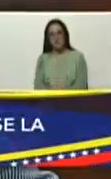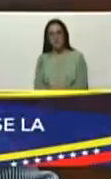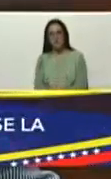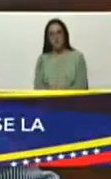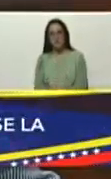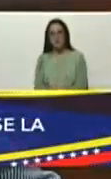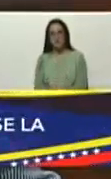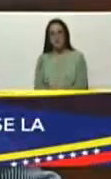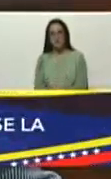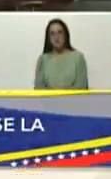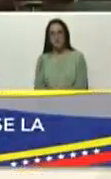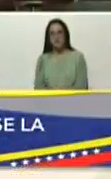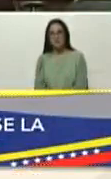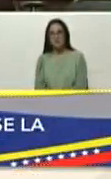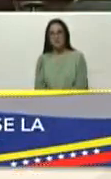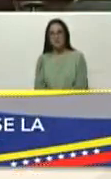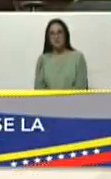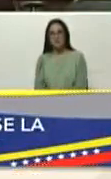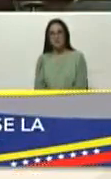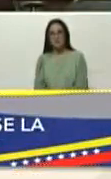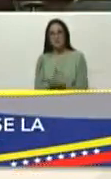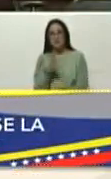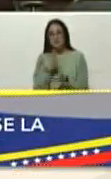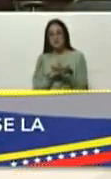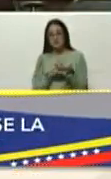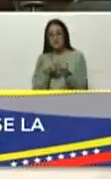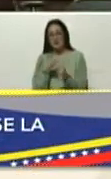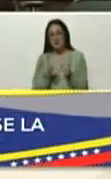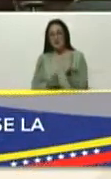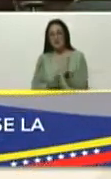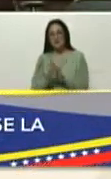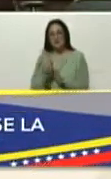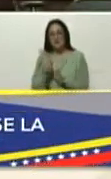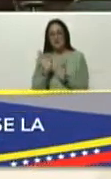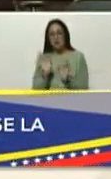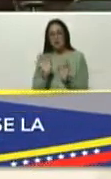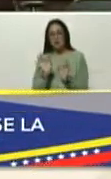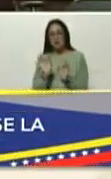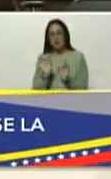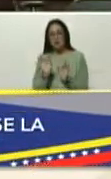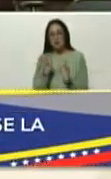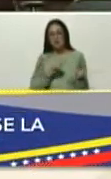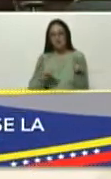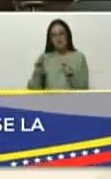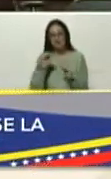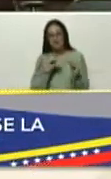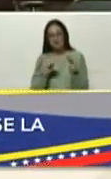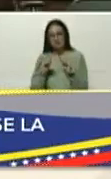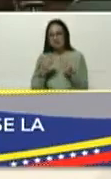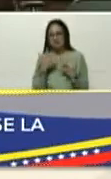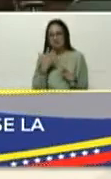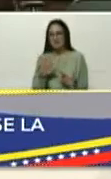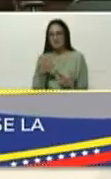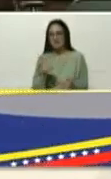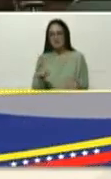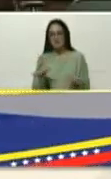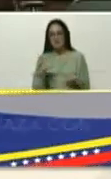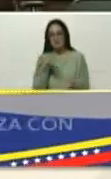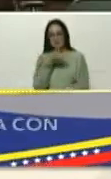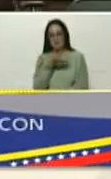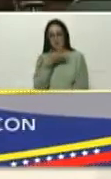Y en parte del desarrollo dice una cosa bellísima. casi como un profeta